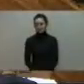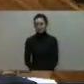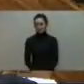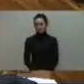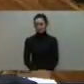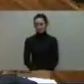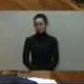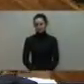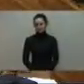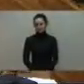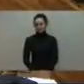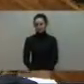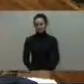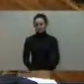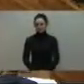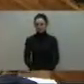definido?